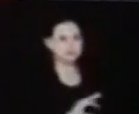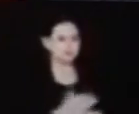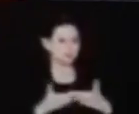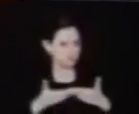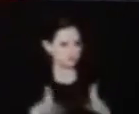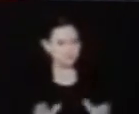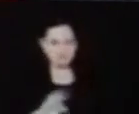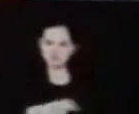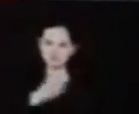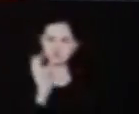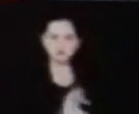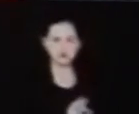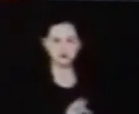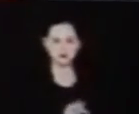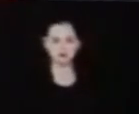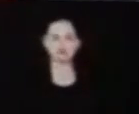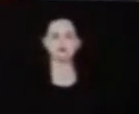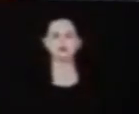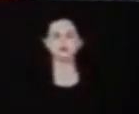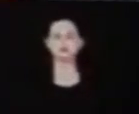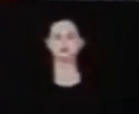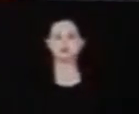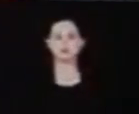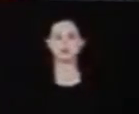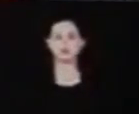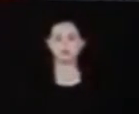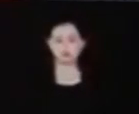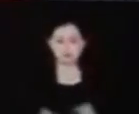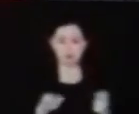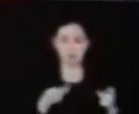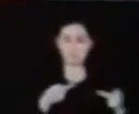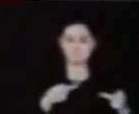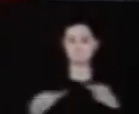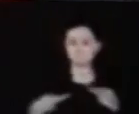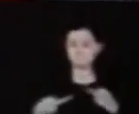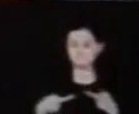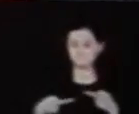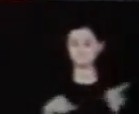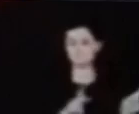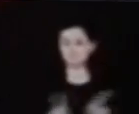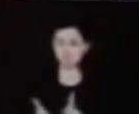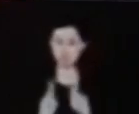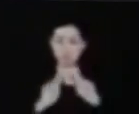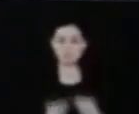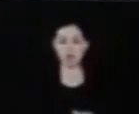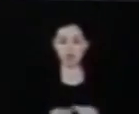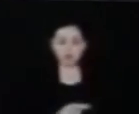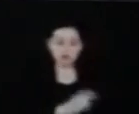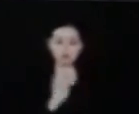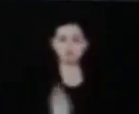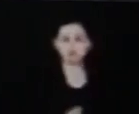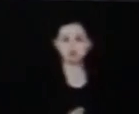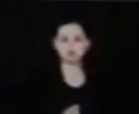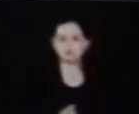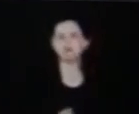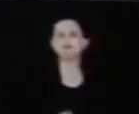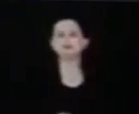pública. Agrego que el Plan de Paz y Seguridad incluye la creación